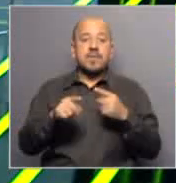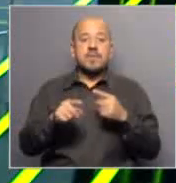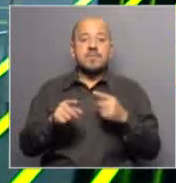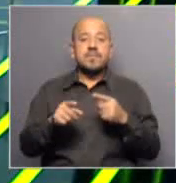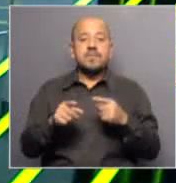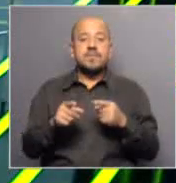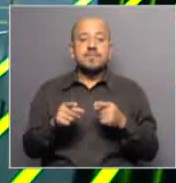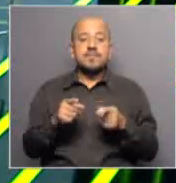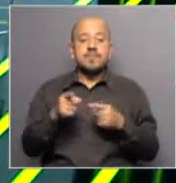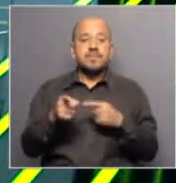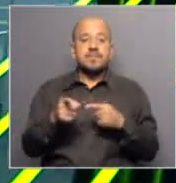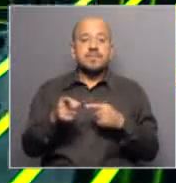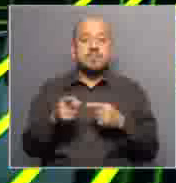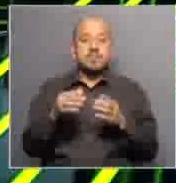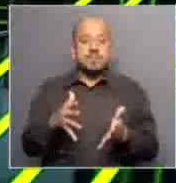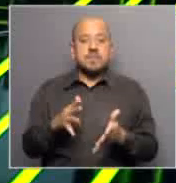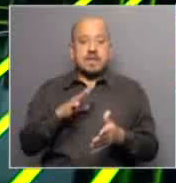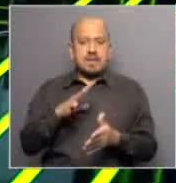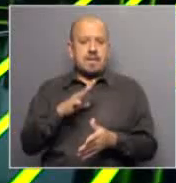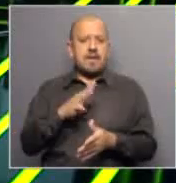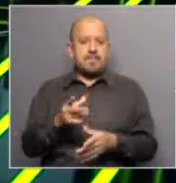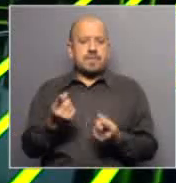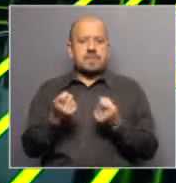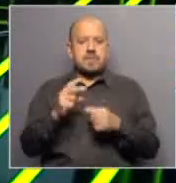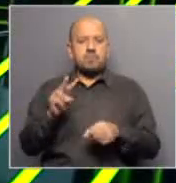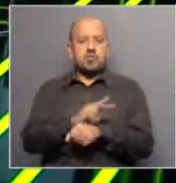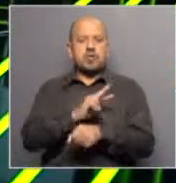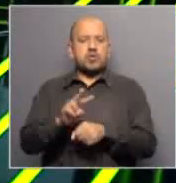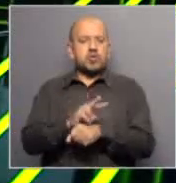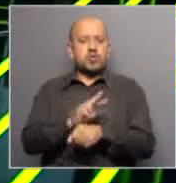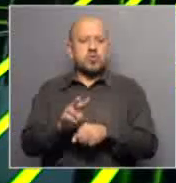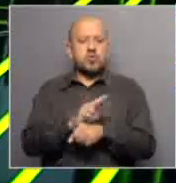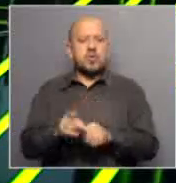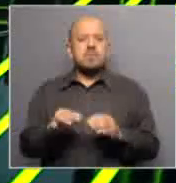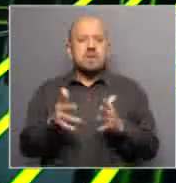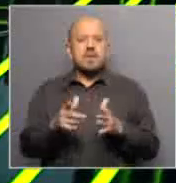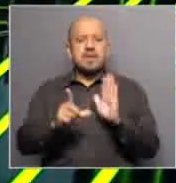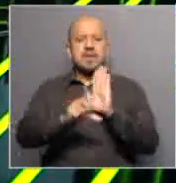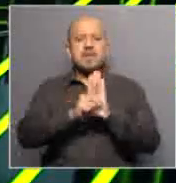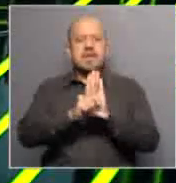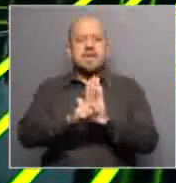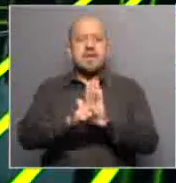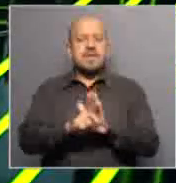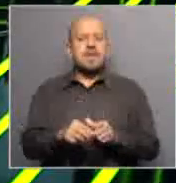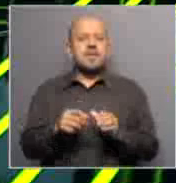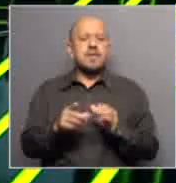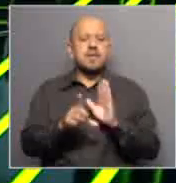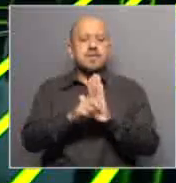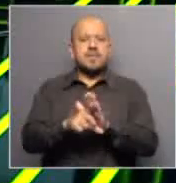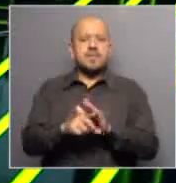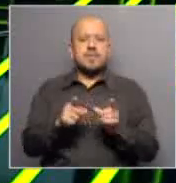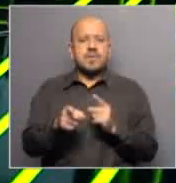estar amparada, protegida. ¿De qué vale estar perforando la ley, actuando